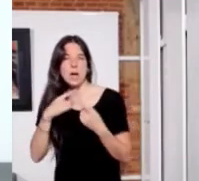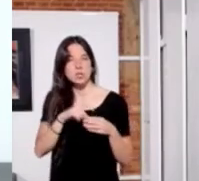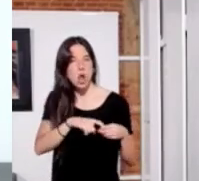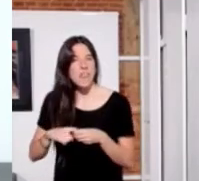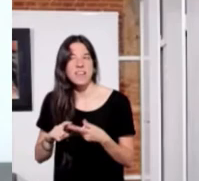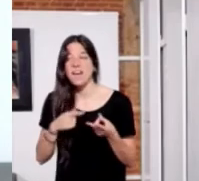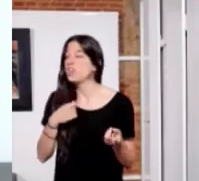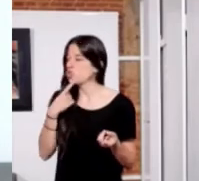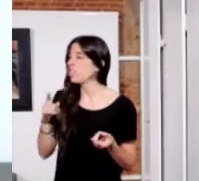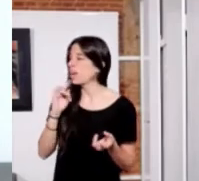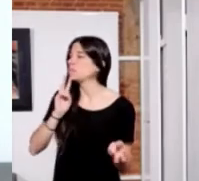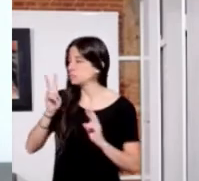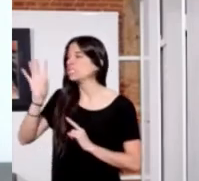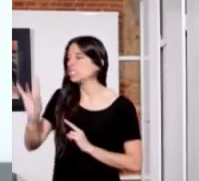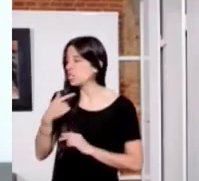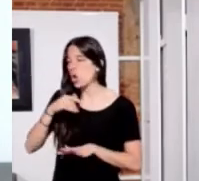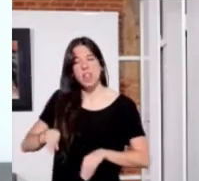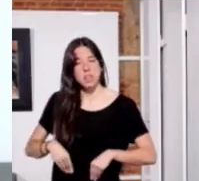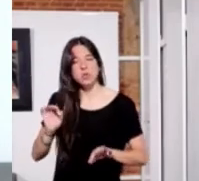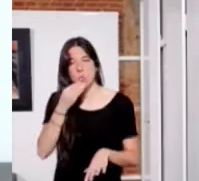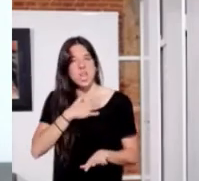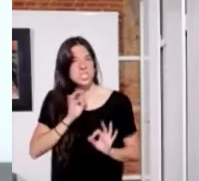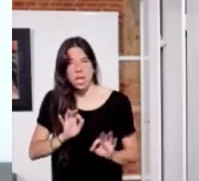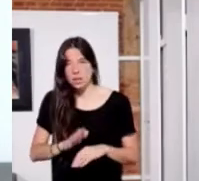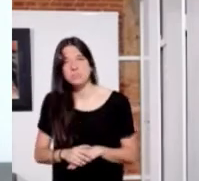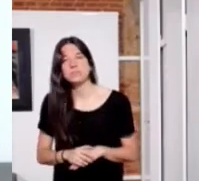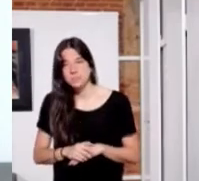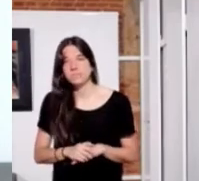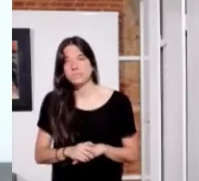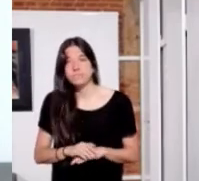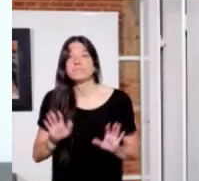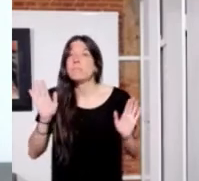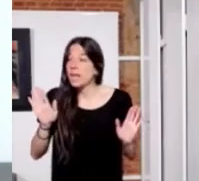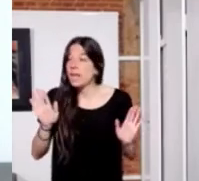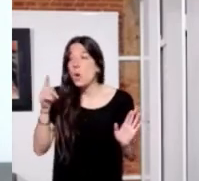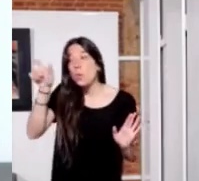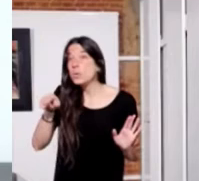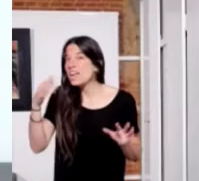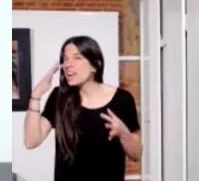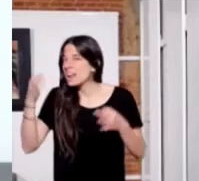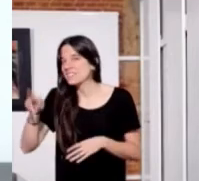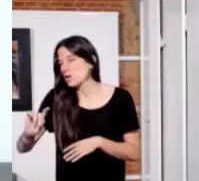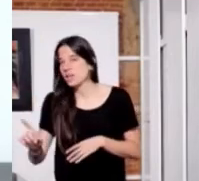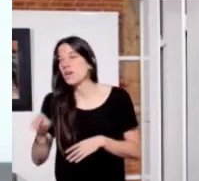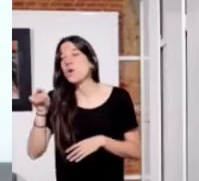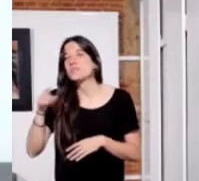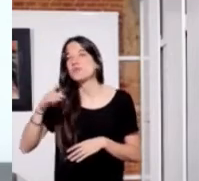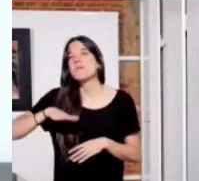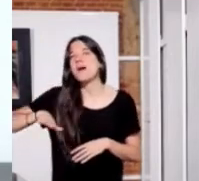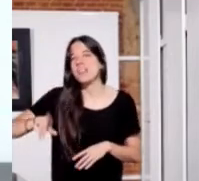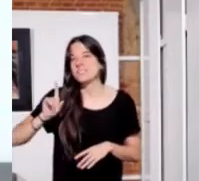dije, pues sí, lo acepto, yo soy un buenista. Ahora, usted no es un realista, usted es un